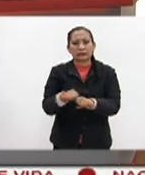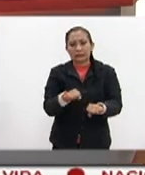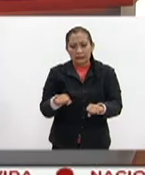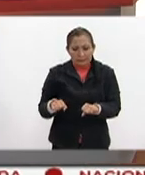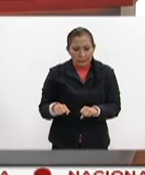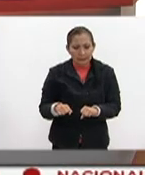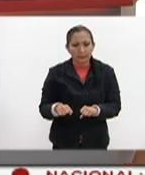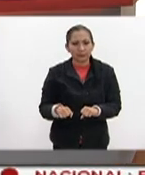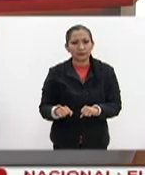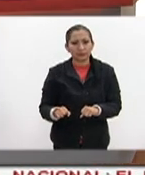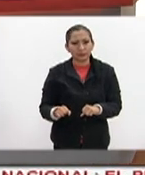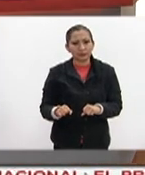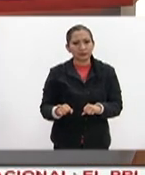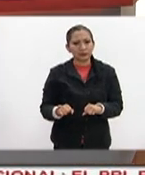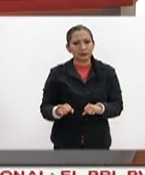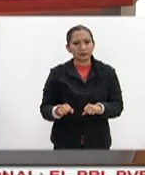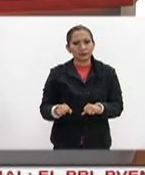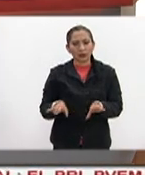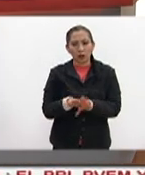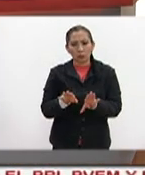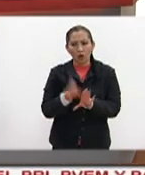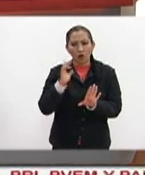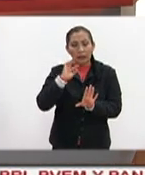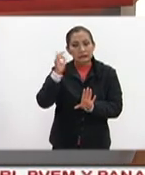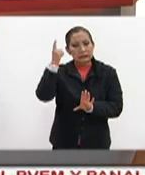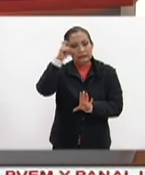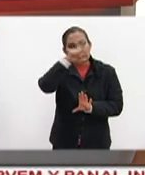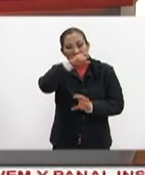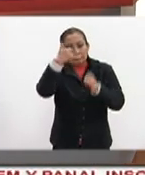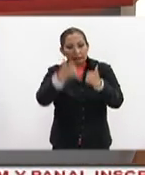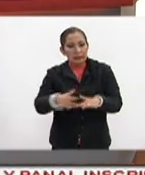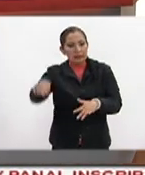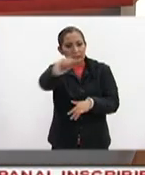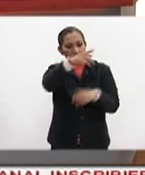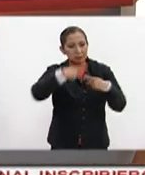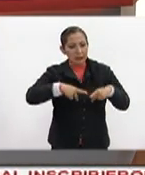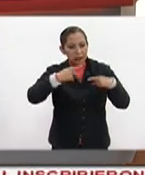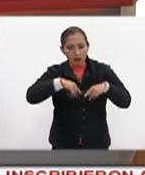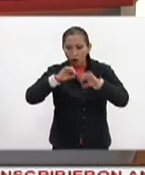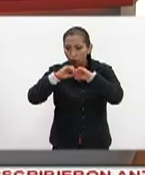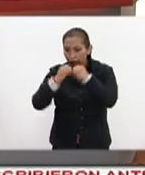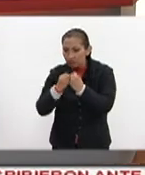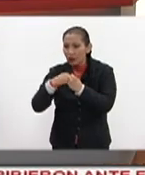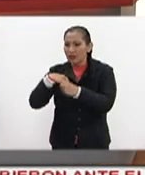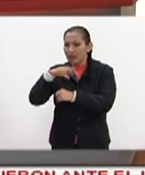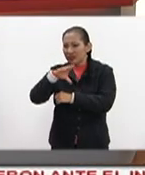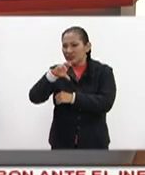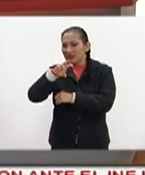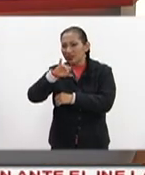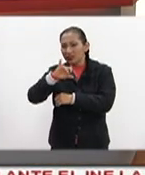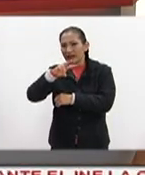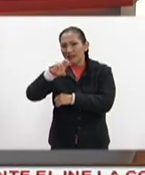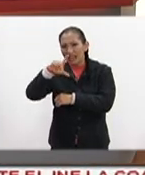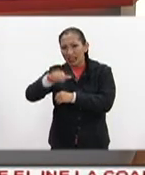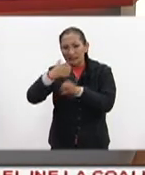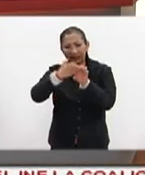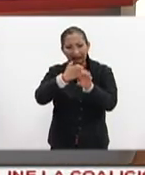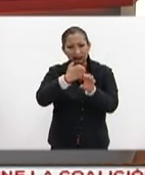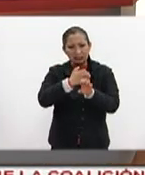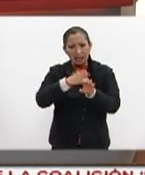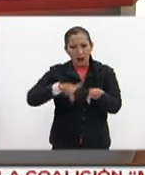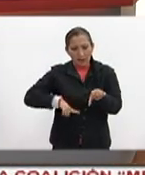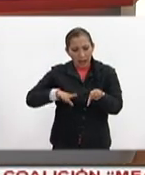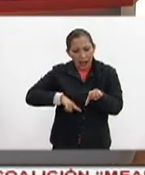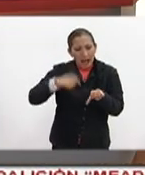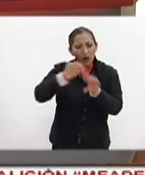han visto pues como todo un reto por parte de la sociedad civil, organizaciones civiles, por supuesto el Estado